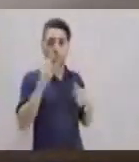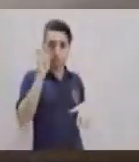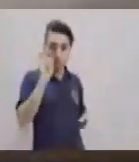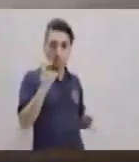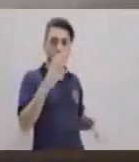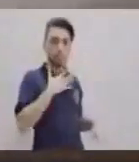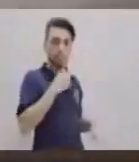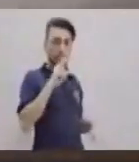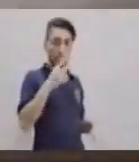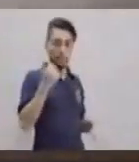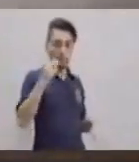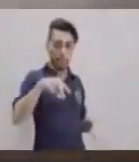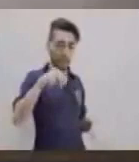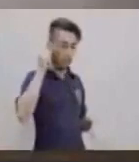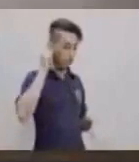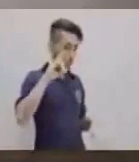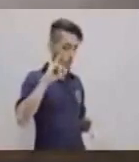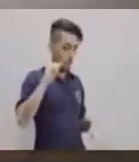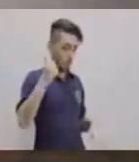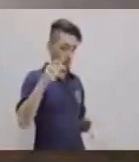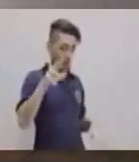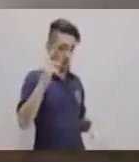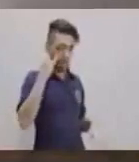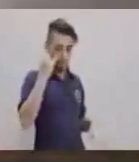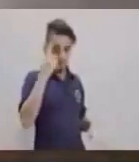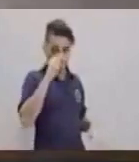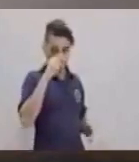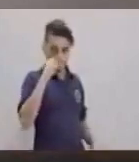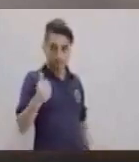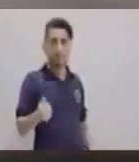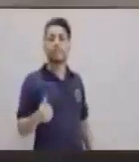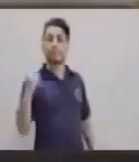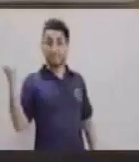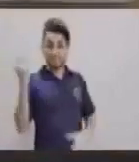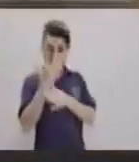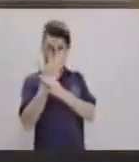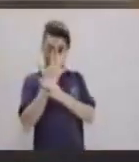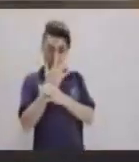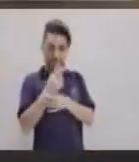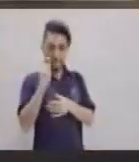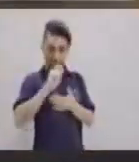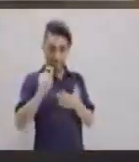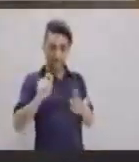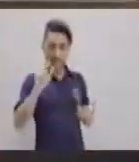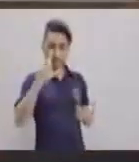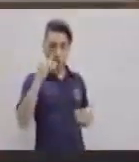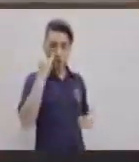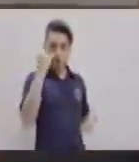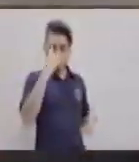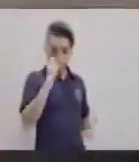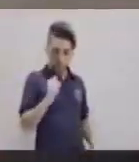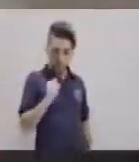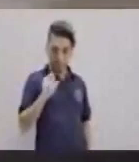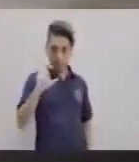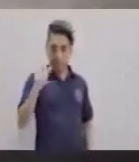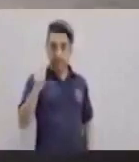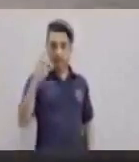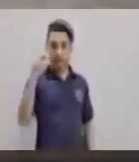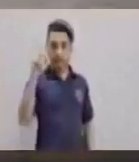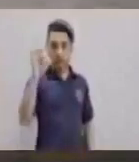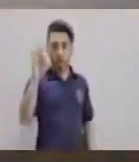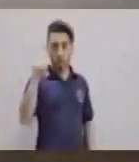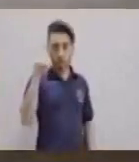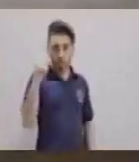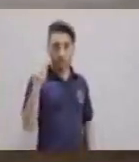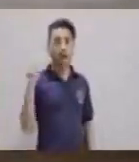denominó vanguardistas. Y Luis Cardoza y Aragón, y lo vamos a ver ahorita, este señor